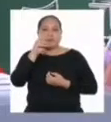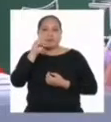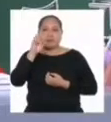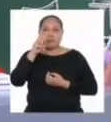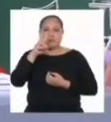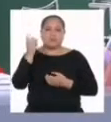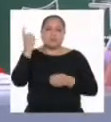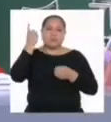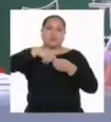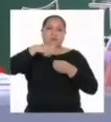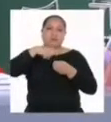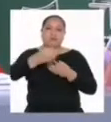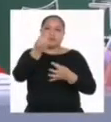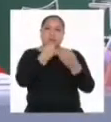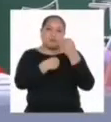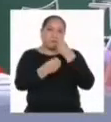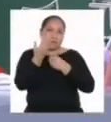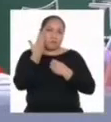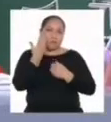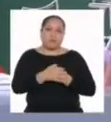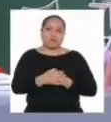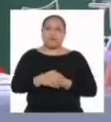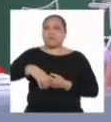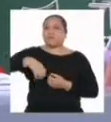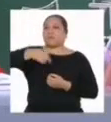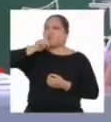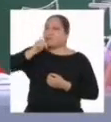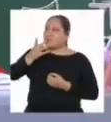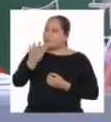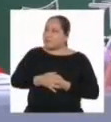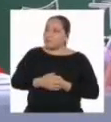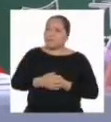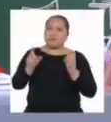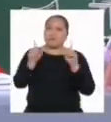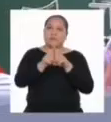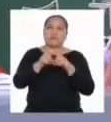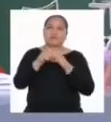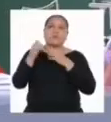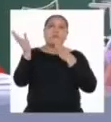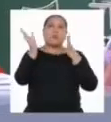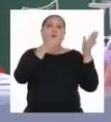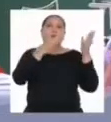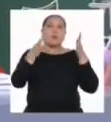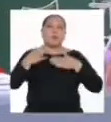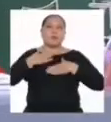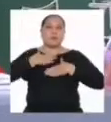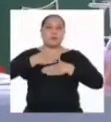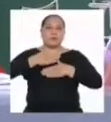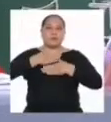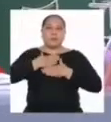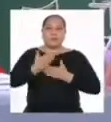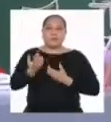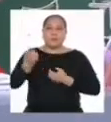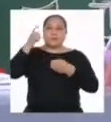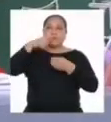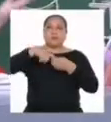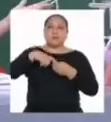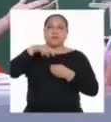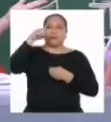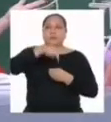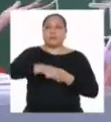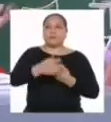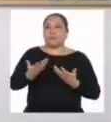están presentes en los alimentos que comemos, el agua que tomamos y hasta el aire que respiramos. Están presentes en